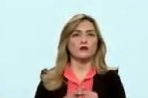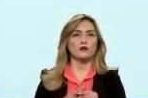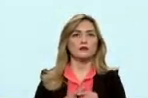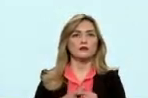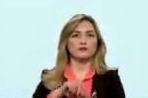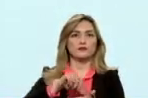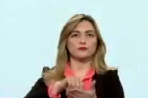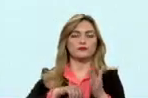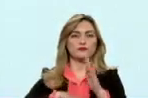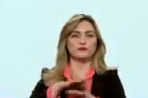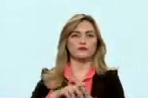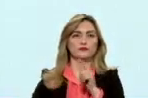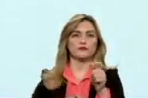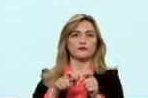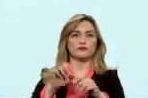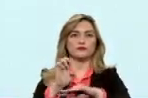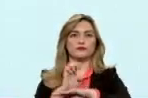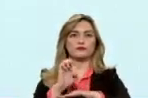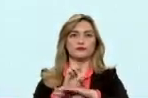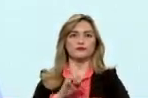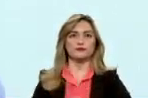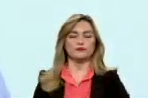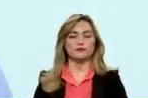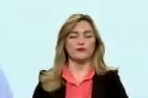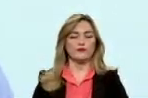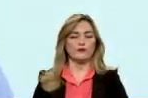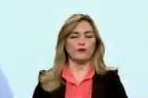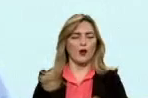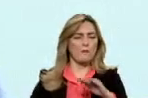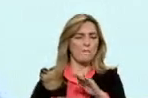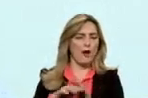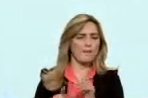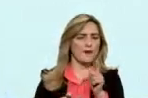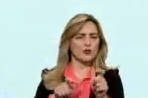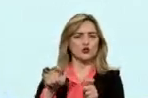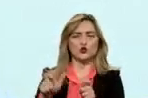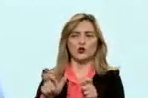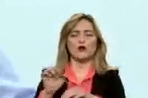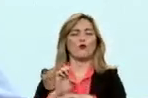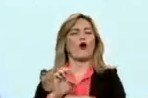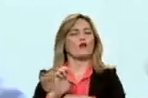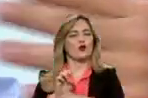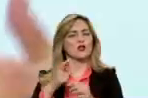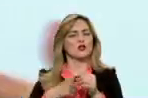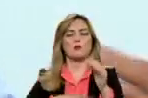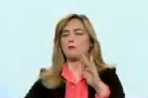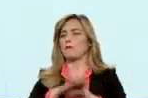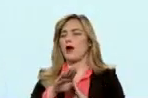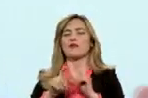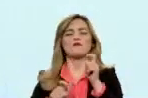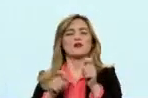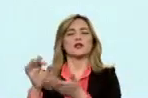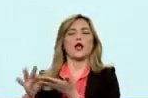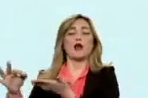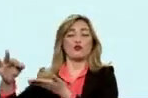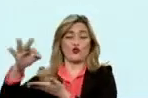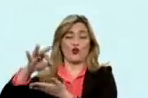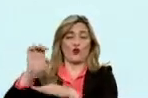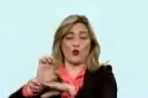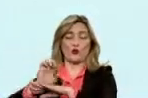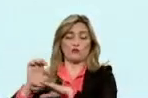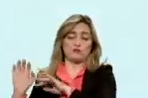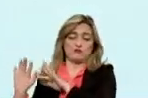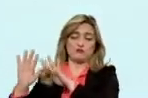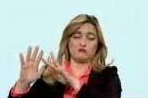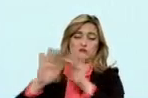Ecuador. Quito es la ciudad con mayor concentración de población flotante del Ecuador. ¿Qué quiero decir eso? Personas que vienen de otros cantones diariamente